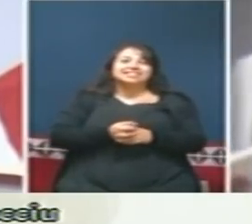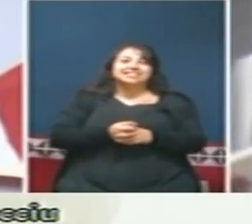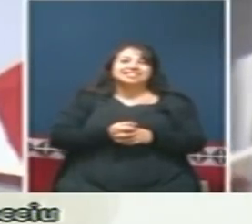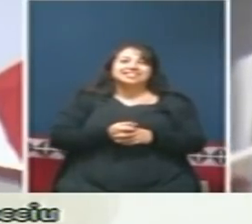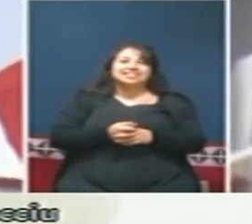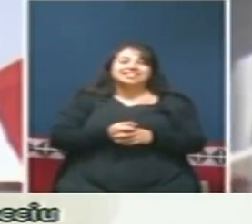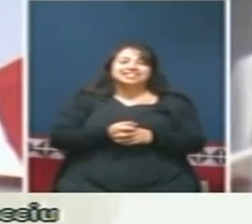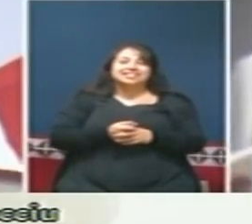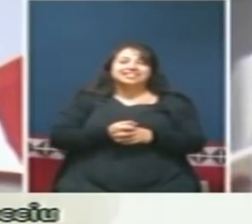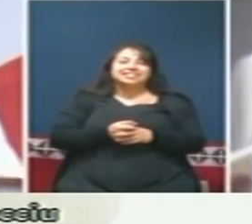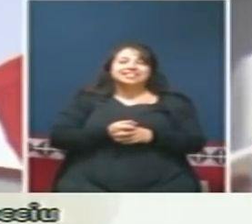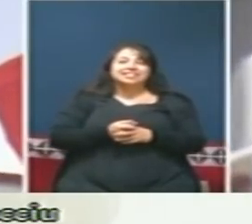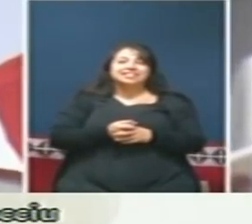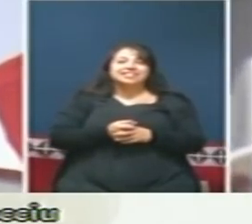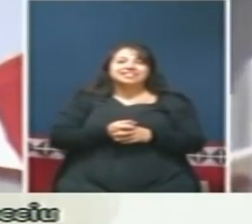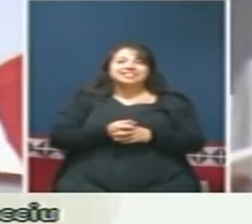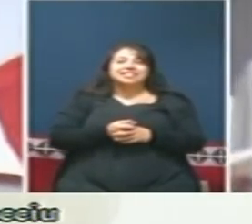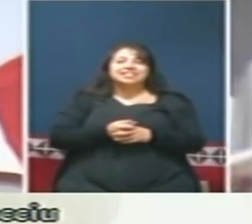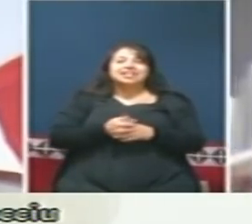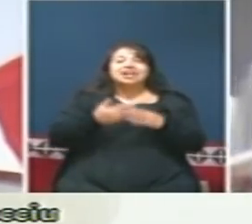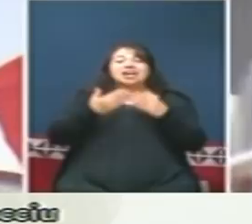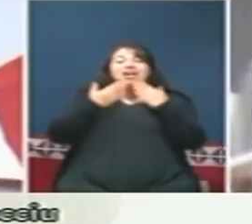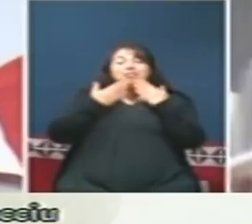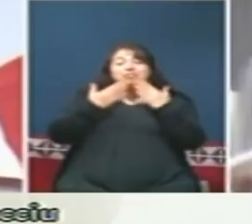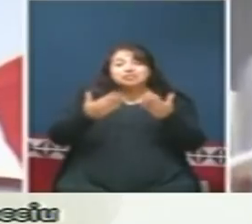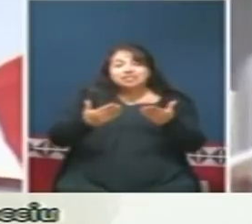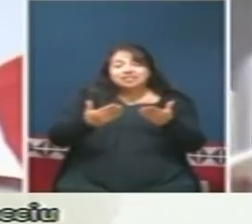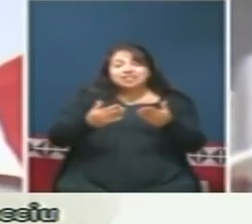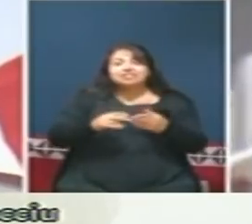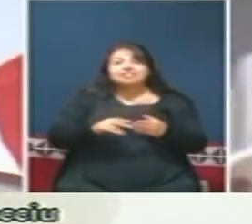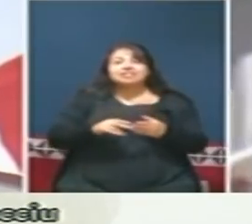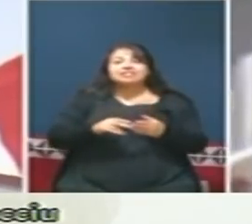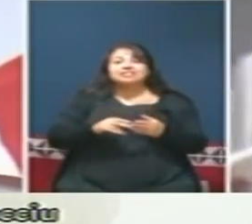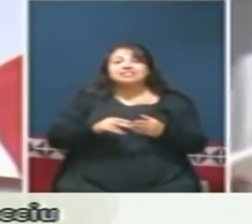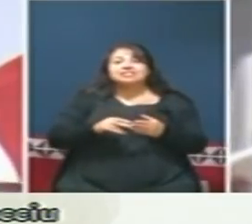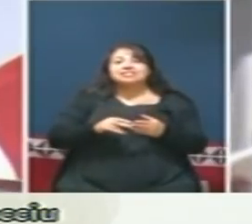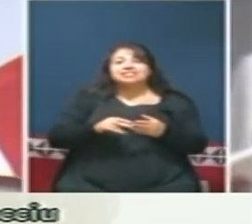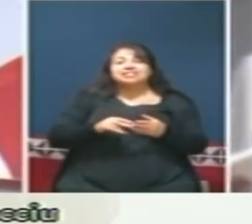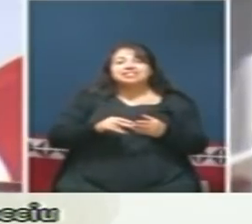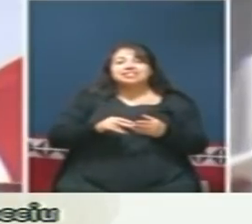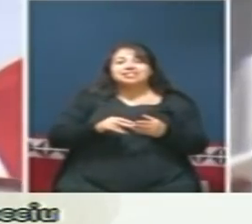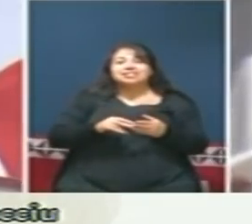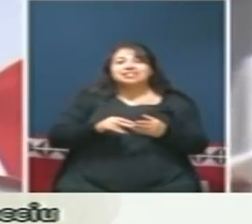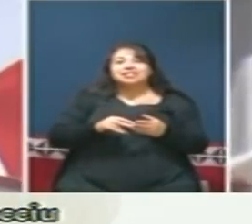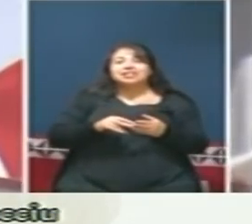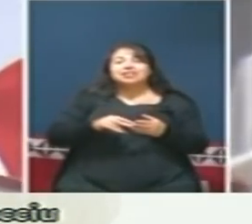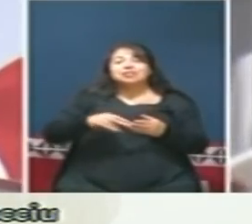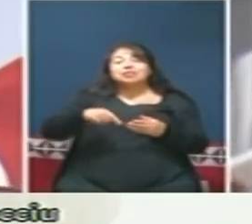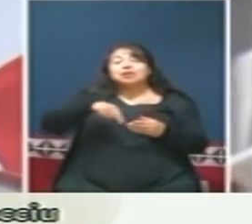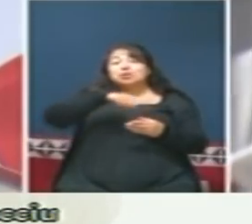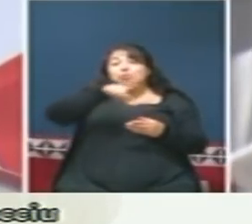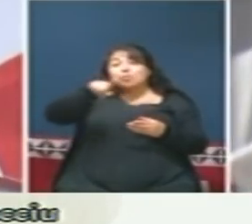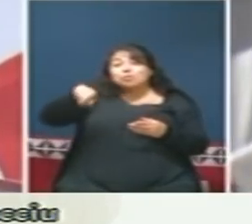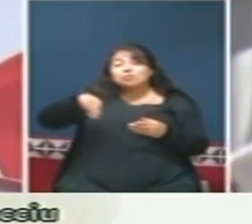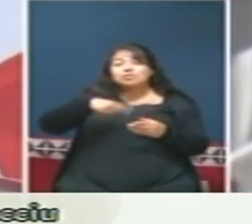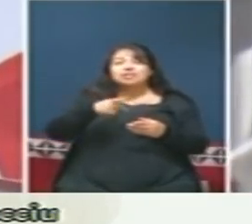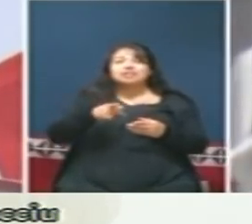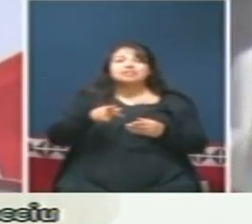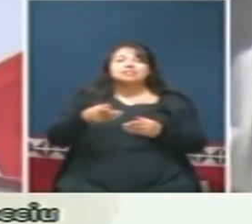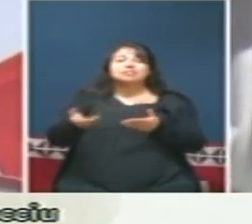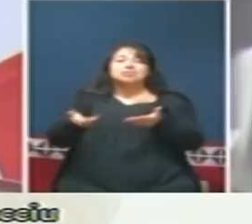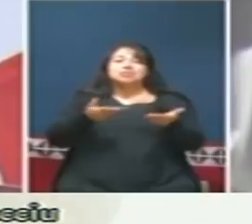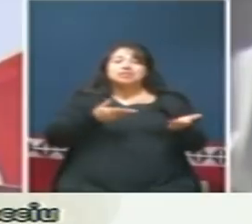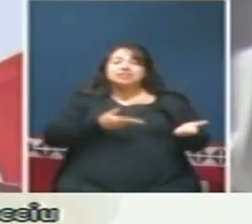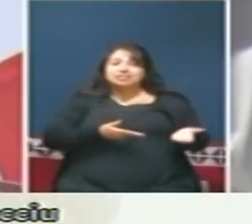Merci, je vous dirai un grand merci por être venu ici. Et je voudrais remercier le vicaire général